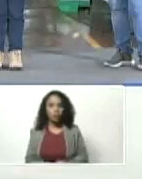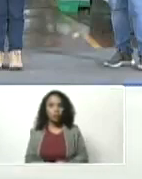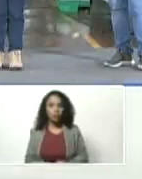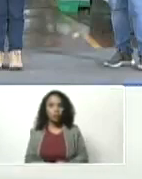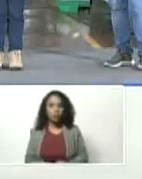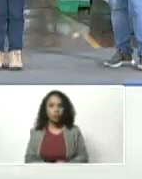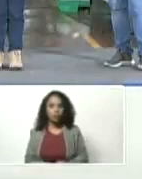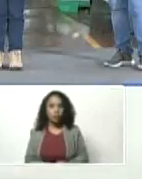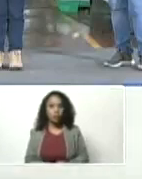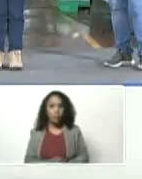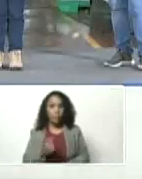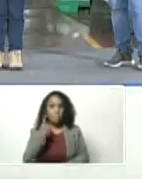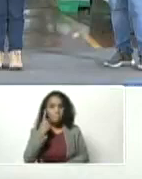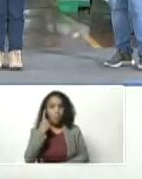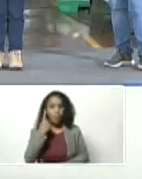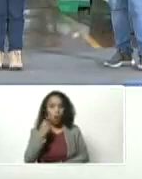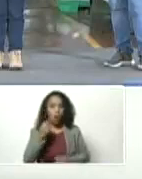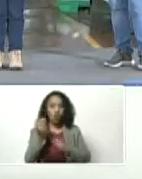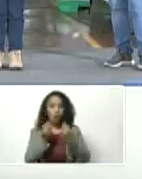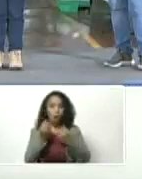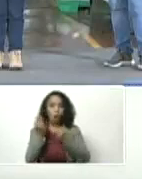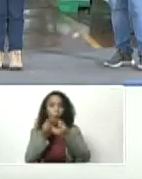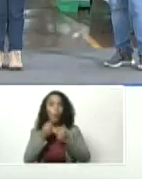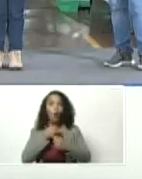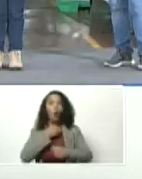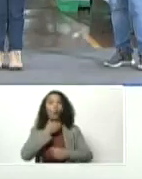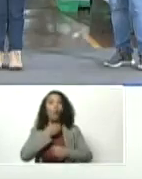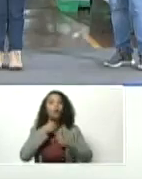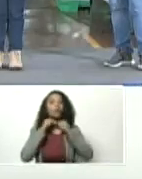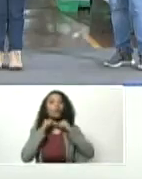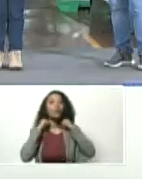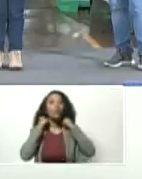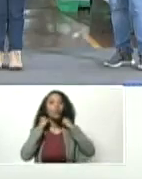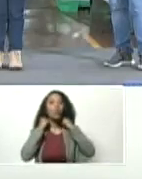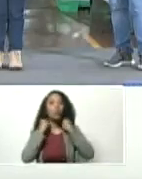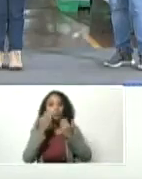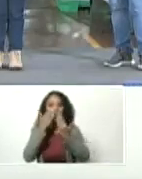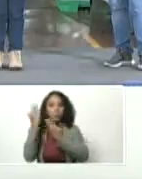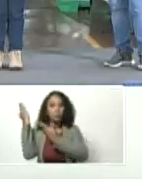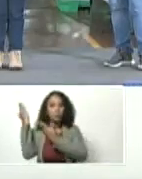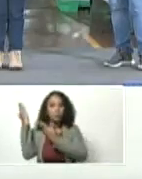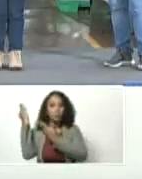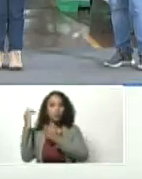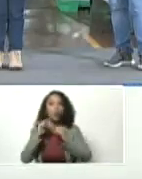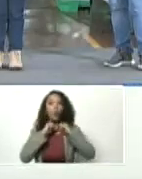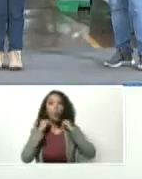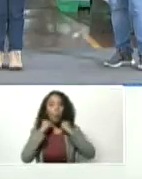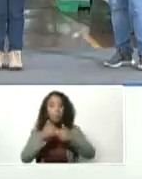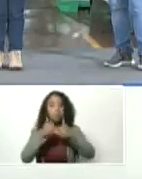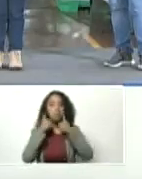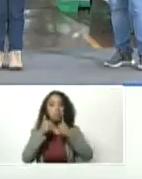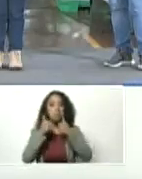Primero me pruebo el cuello. El cuello me queda.